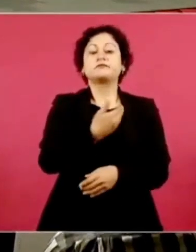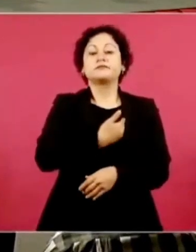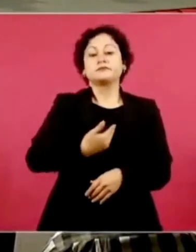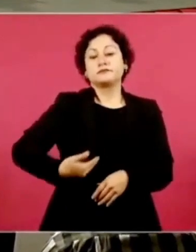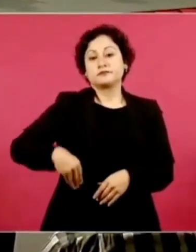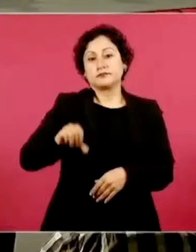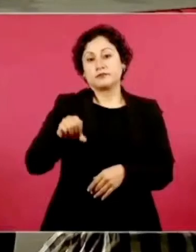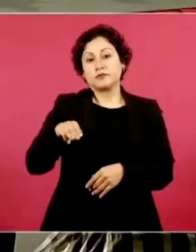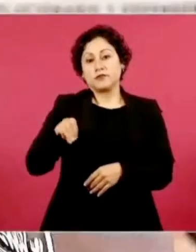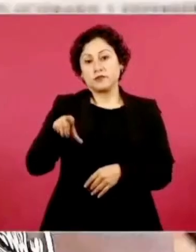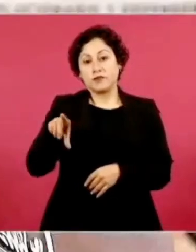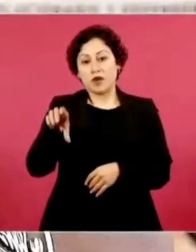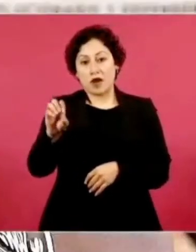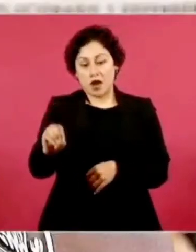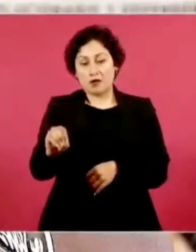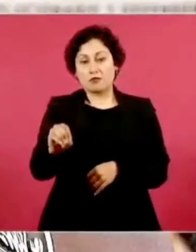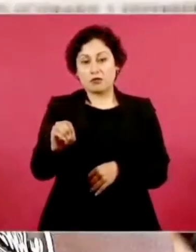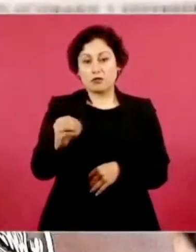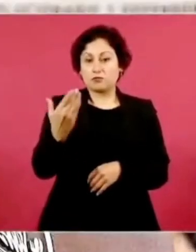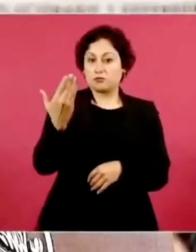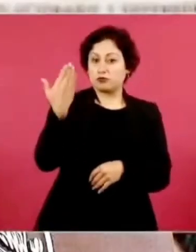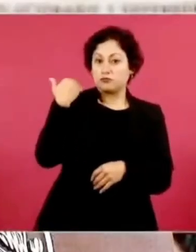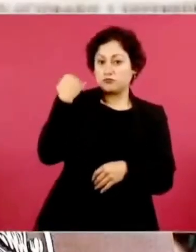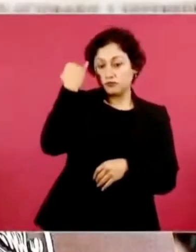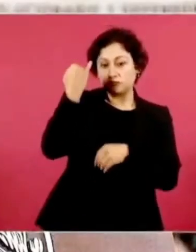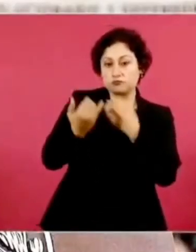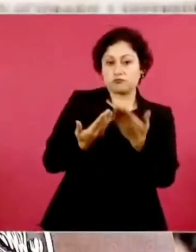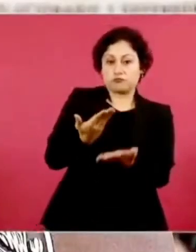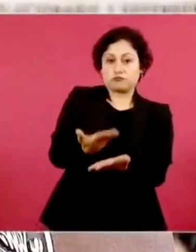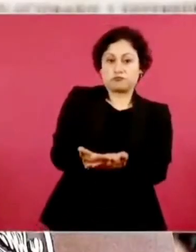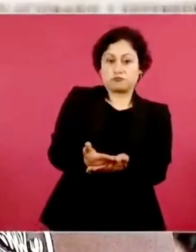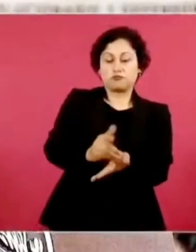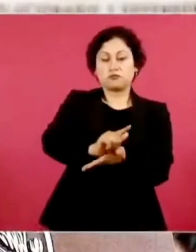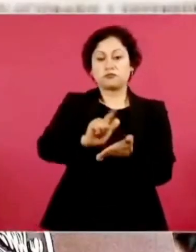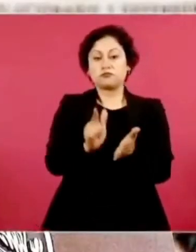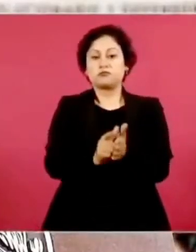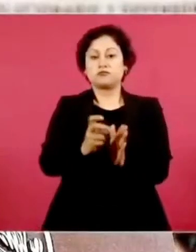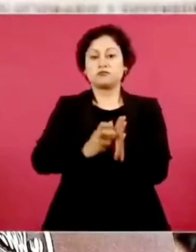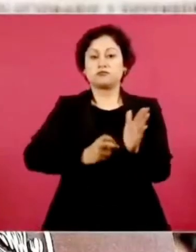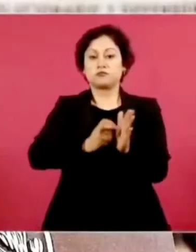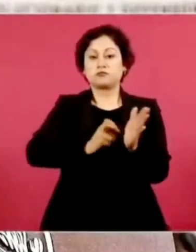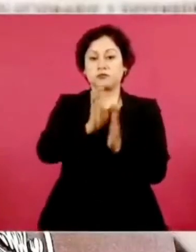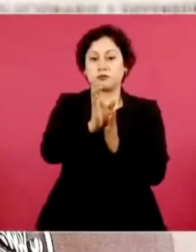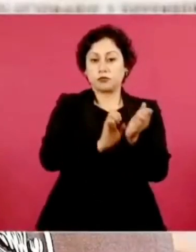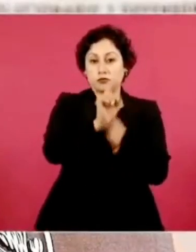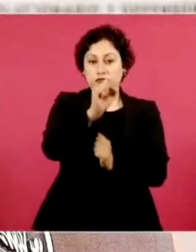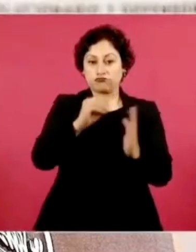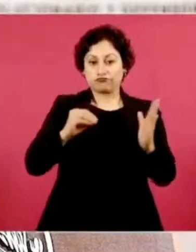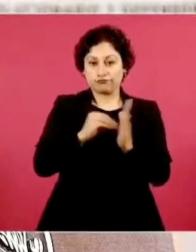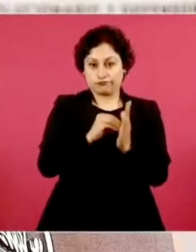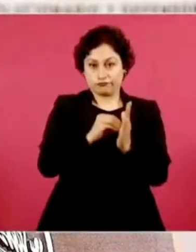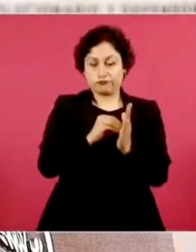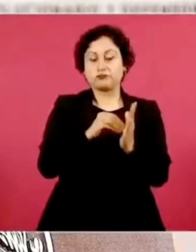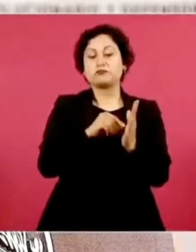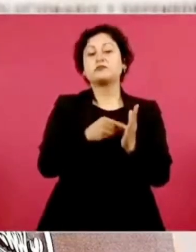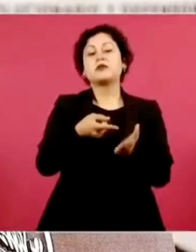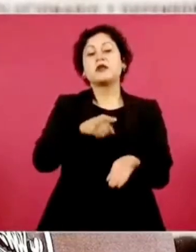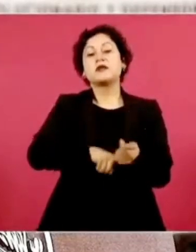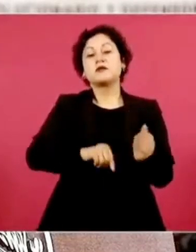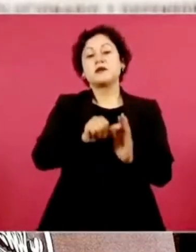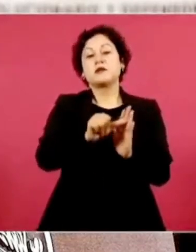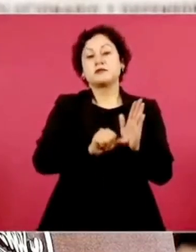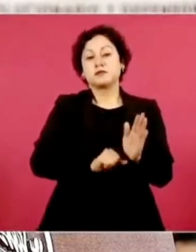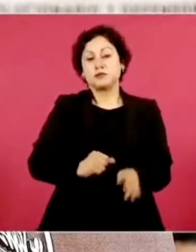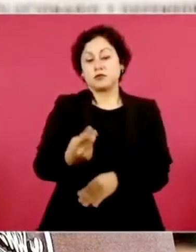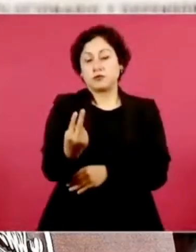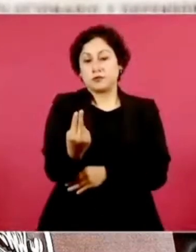Obrador presentó una iniciativa de reforma constitucional a los artículos